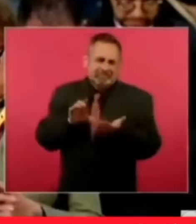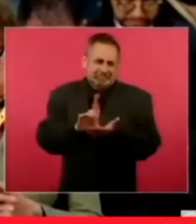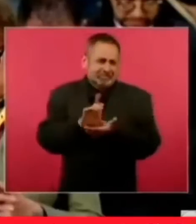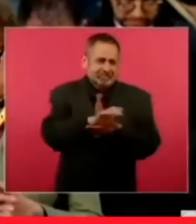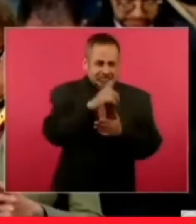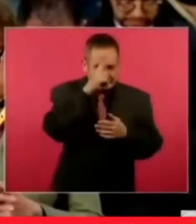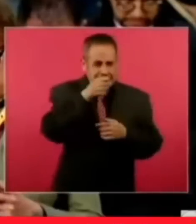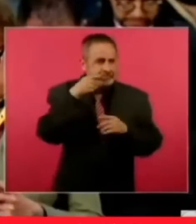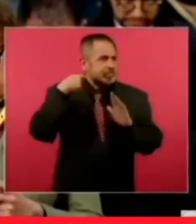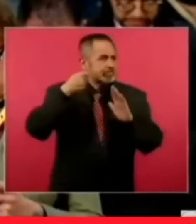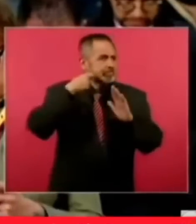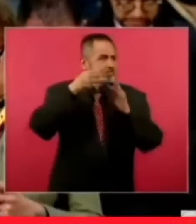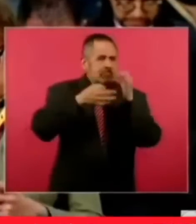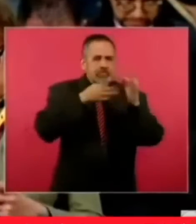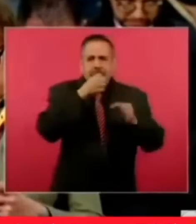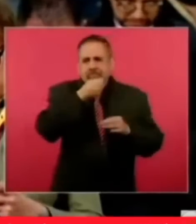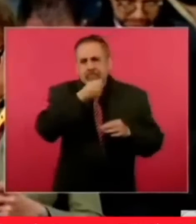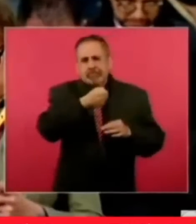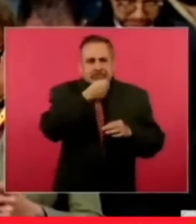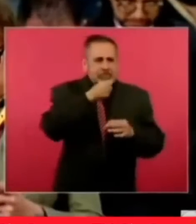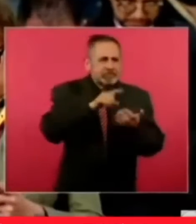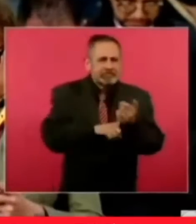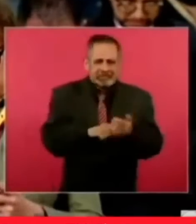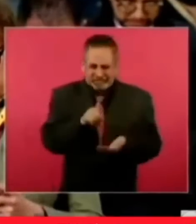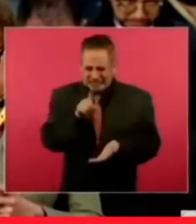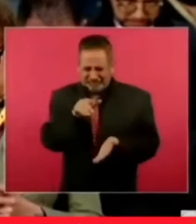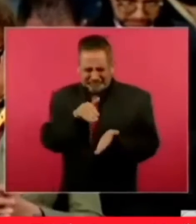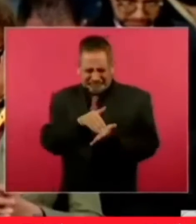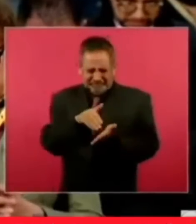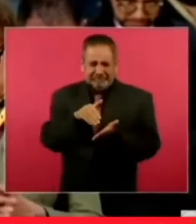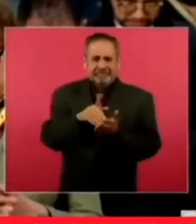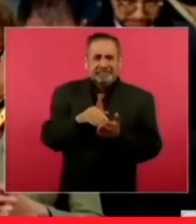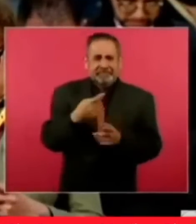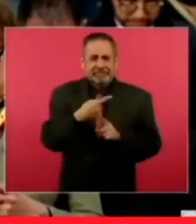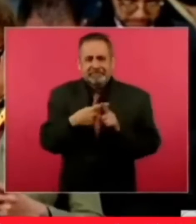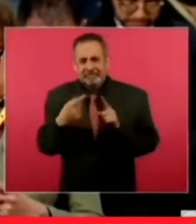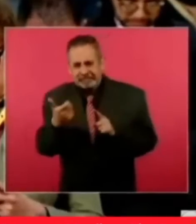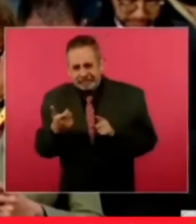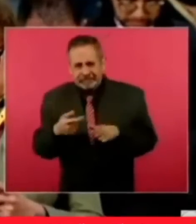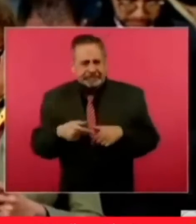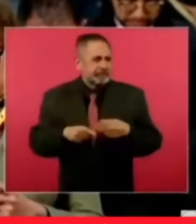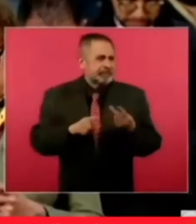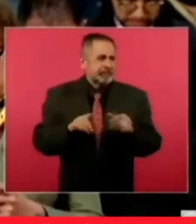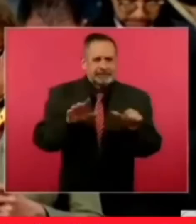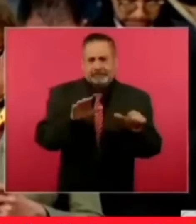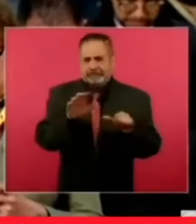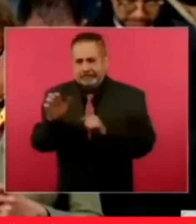para pagar reportajes a 1,5 millones de pesos,